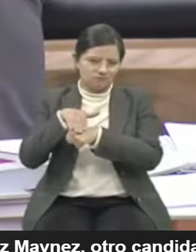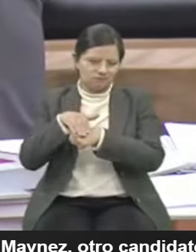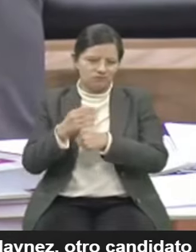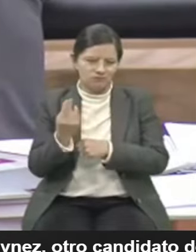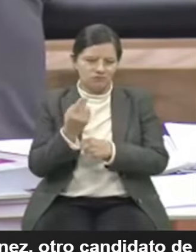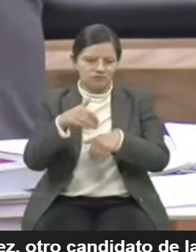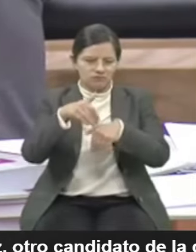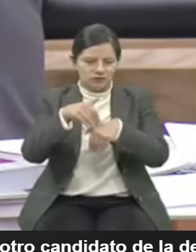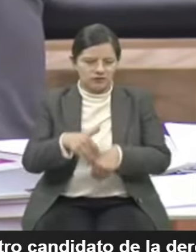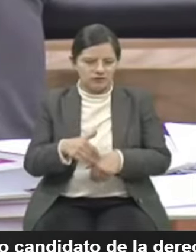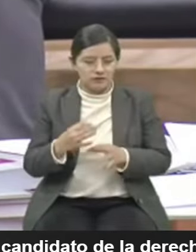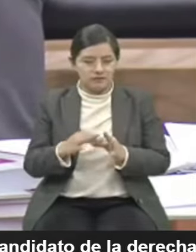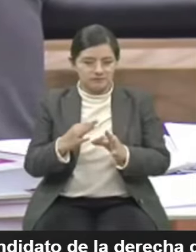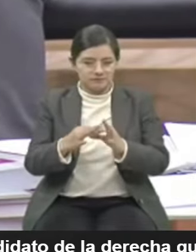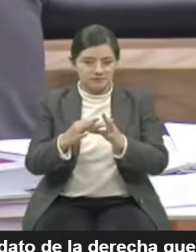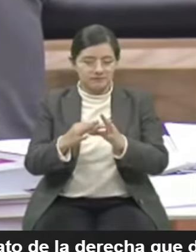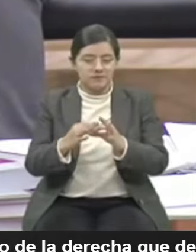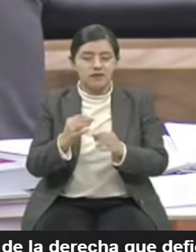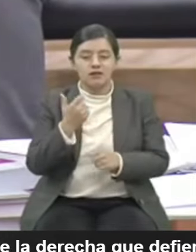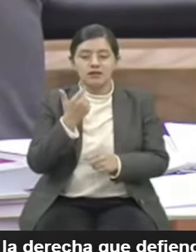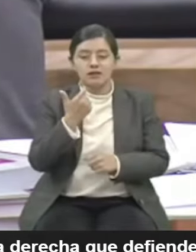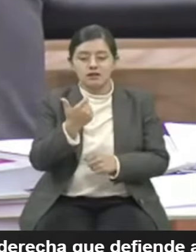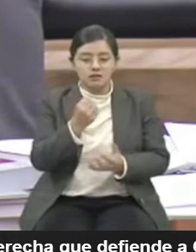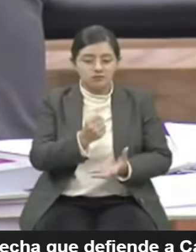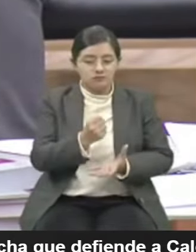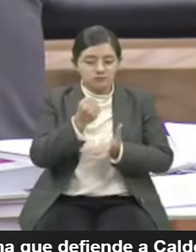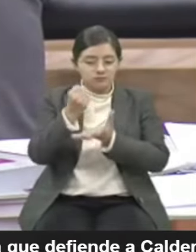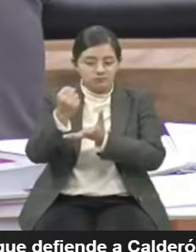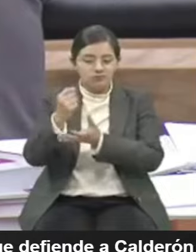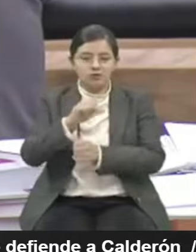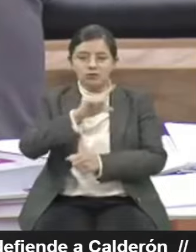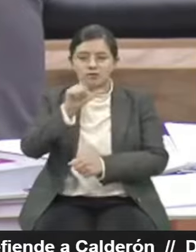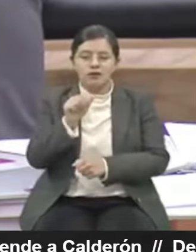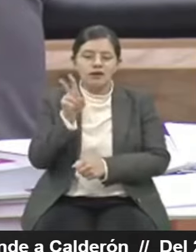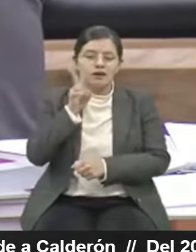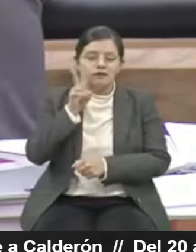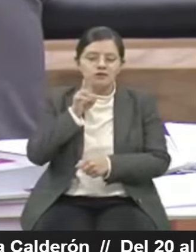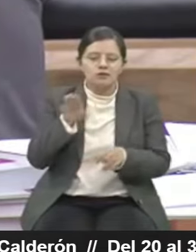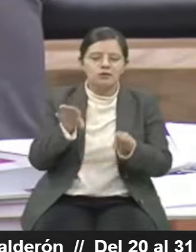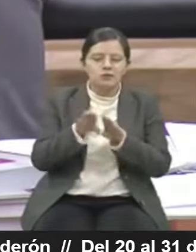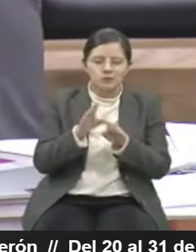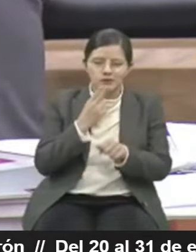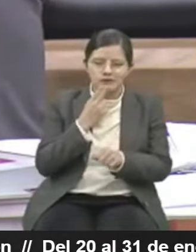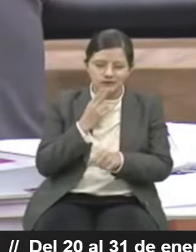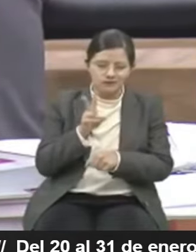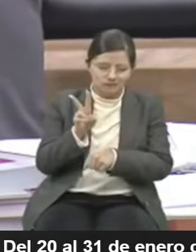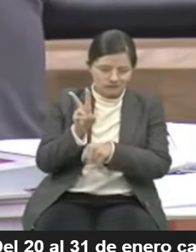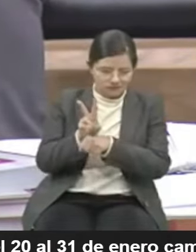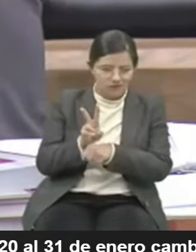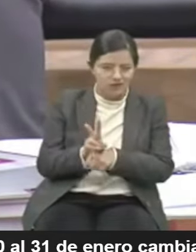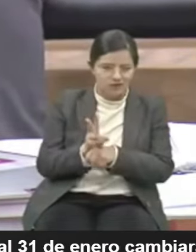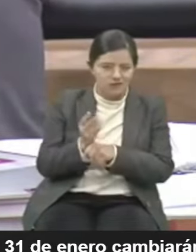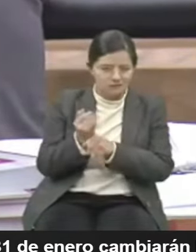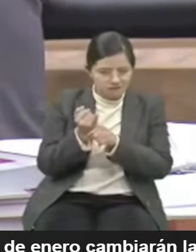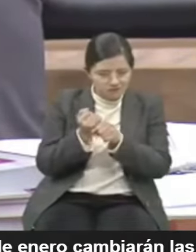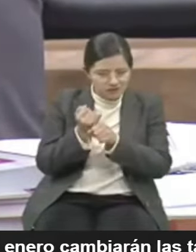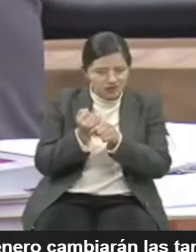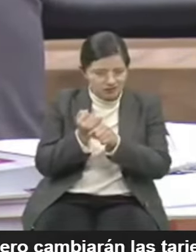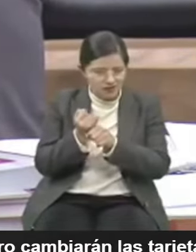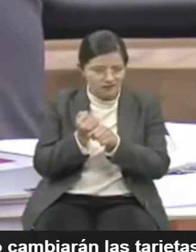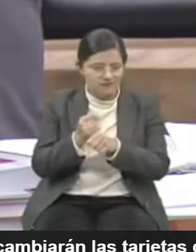convocatorias y es un recurso que se fiscaliza que se da a organizaciones con un enfoque para la observación